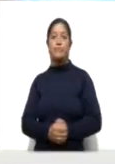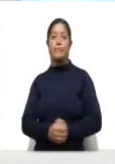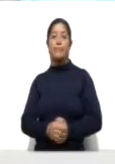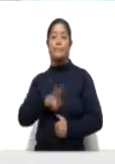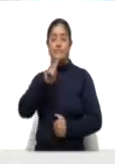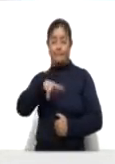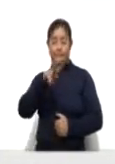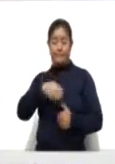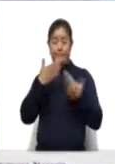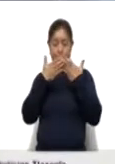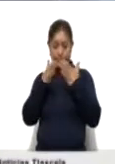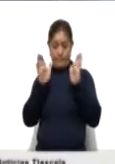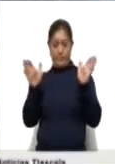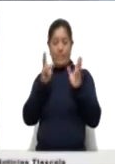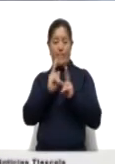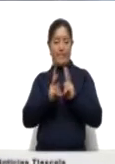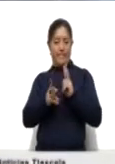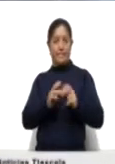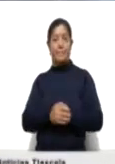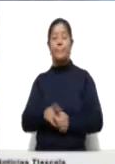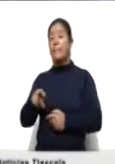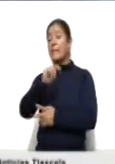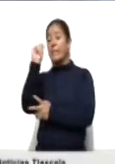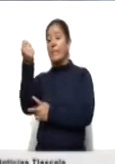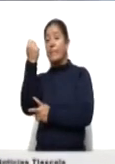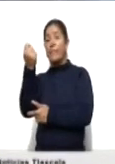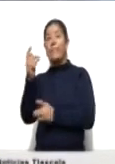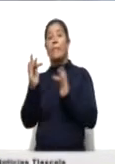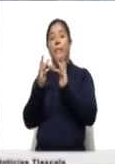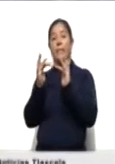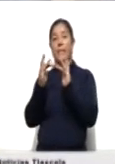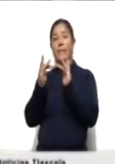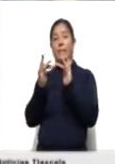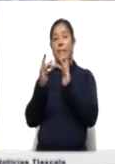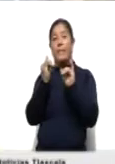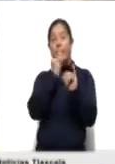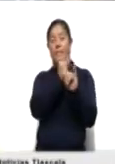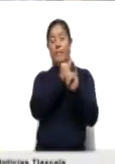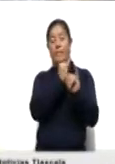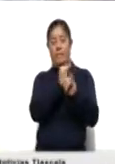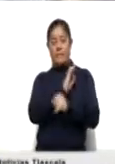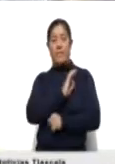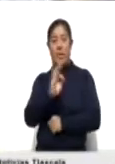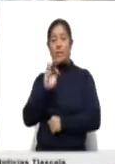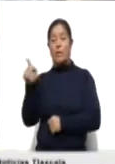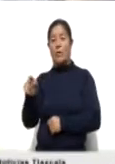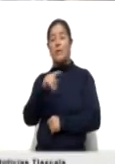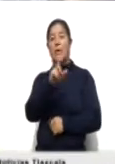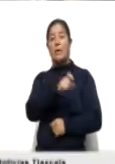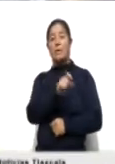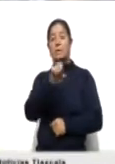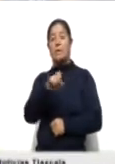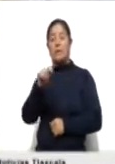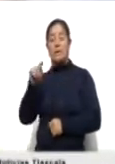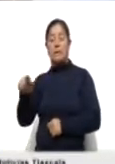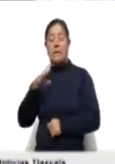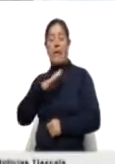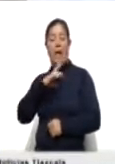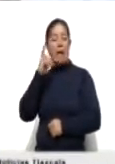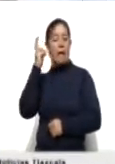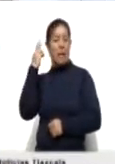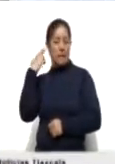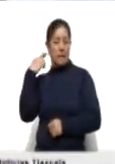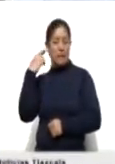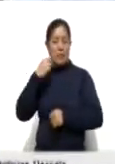también a la comunicación. La tecnología y las redes sociales permiten que la señal de la TT se escuche en cualquier latitud del mundo.